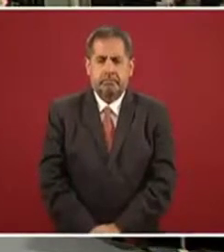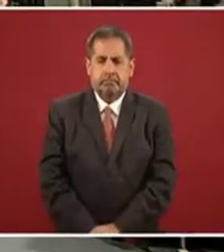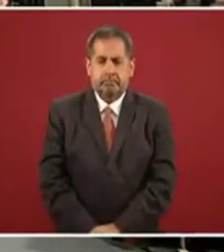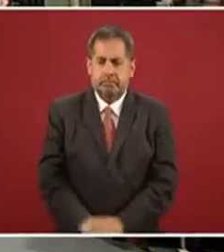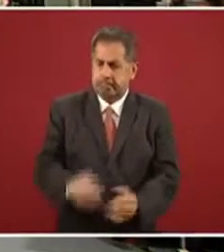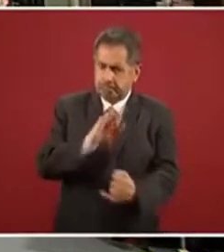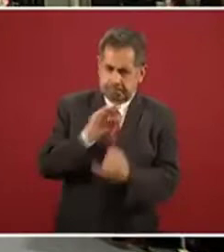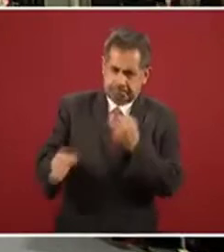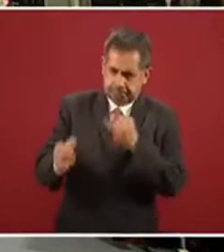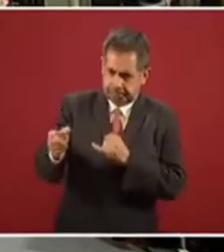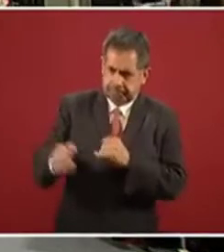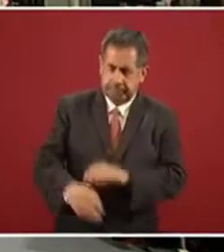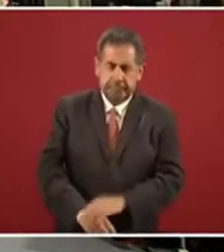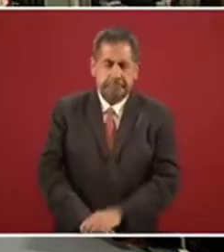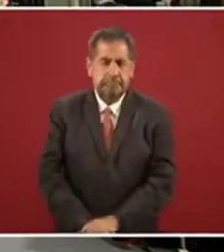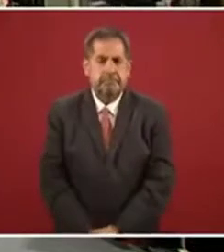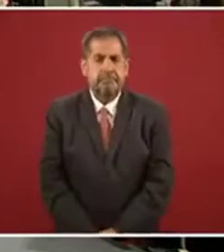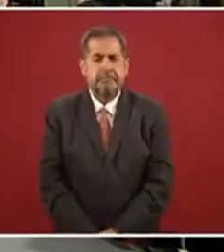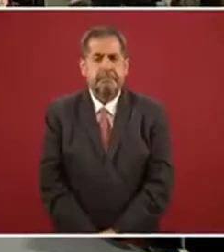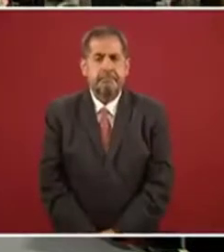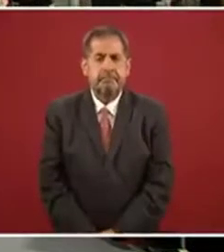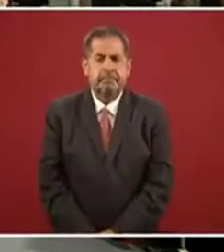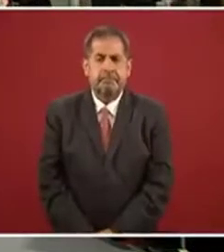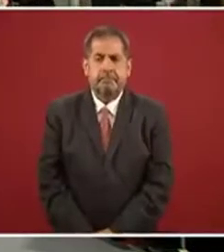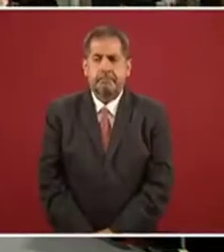La última sobre.